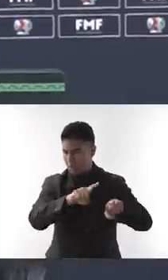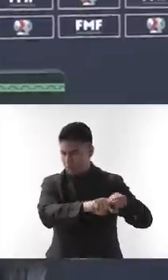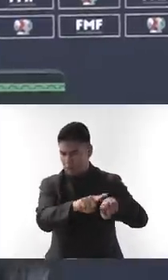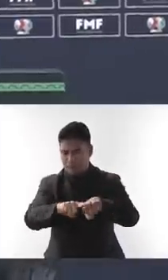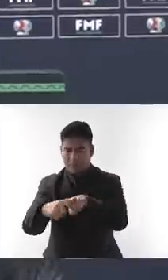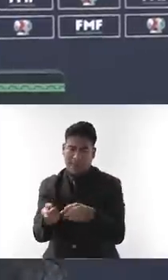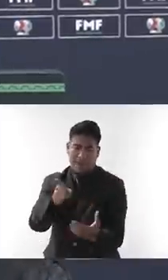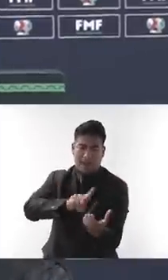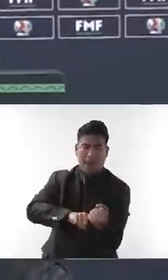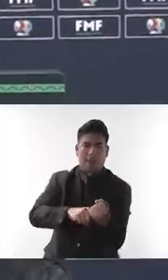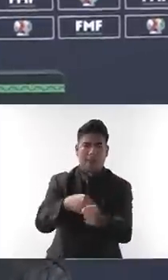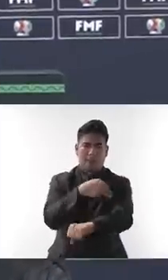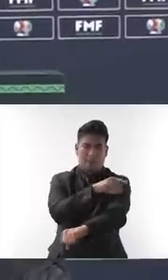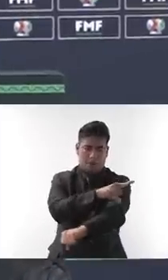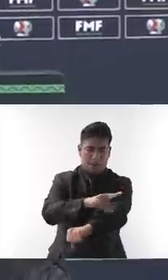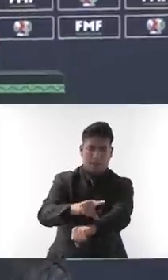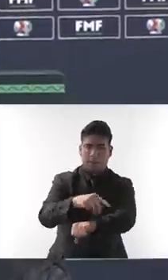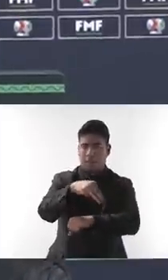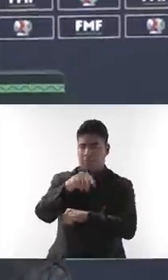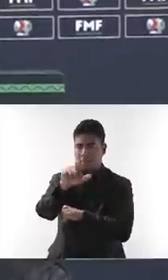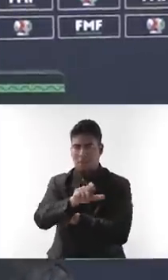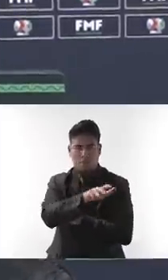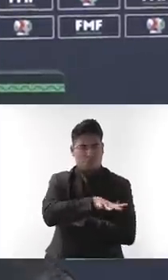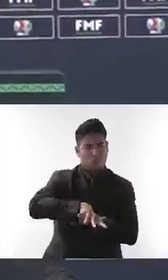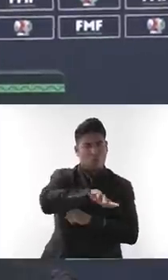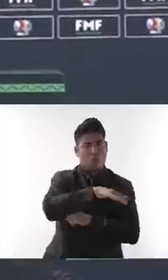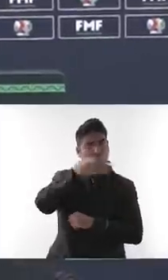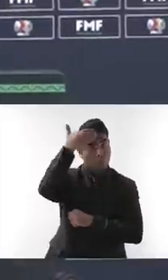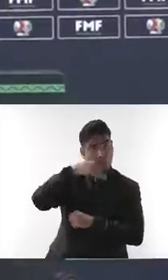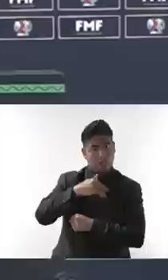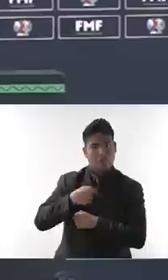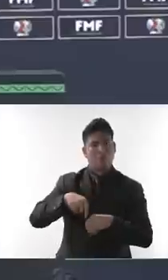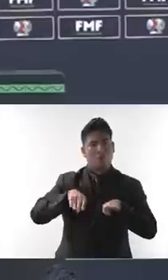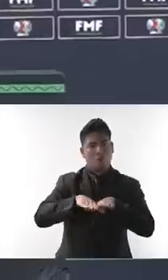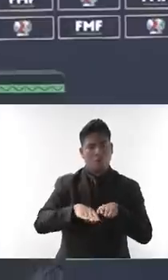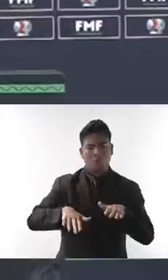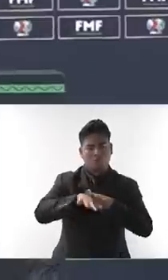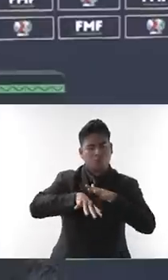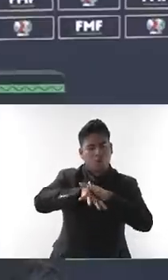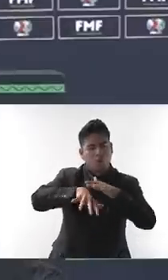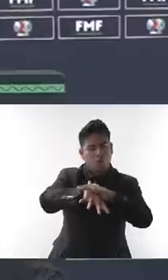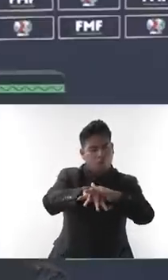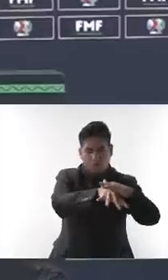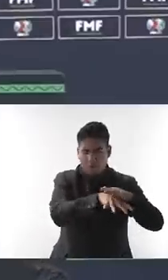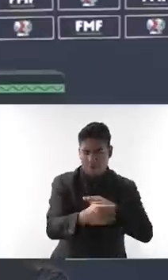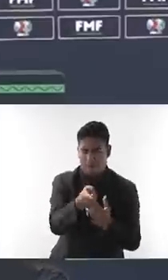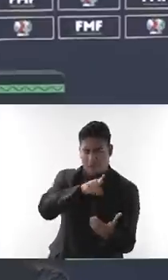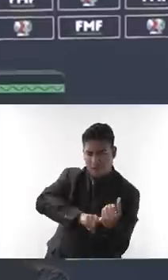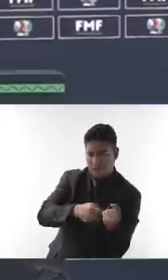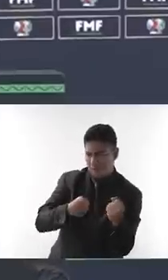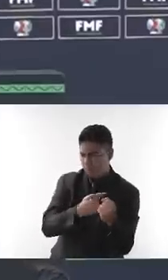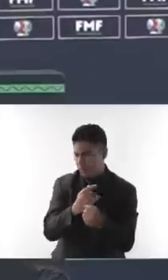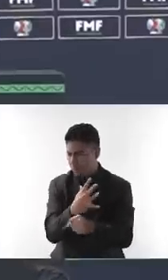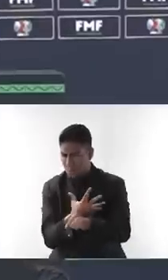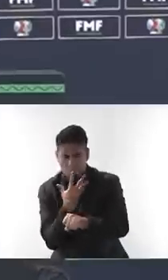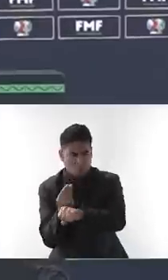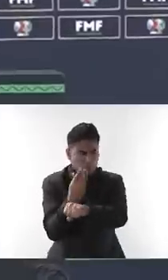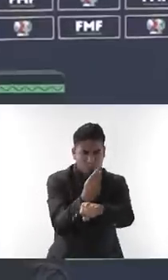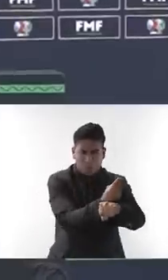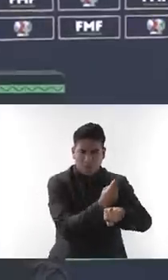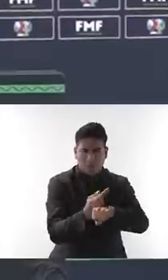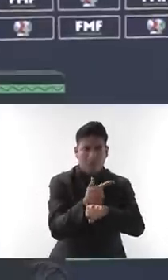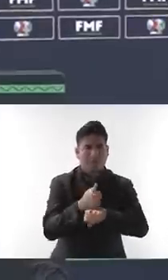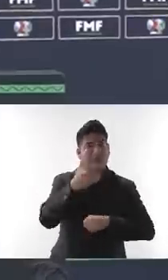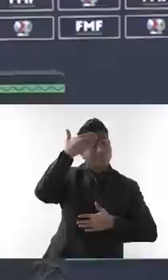duda están conscientes de los cambios necesarios en nuestra industria. Muchas gracias,